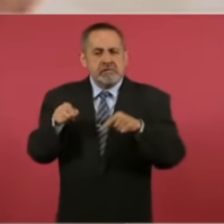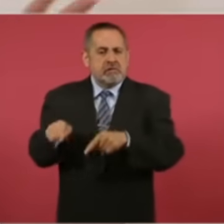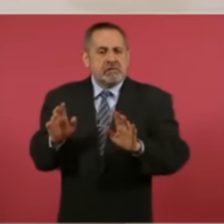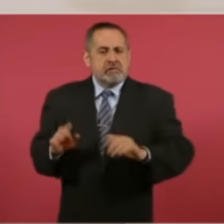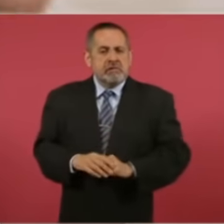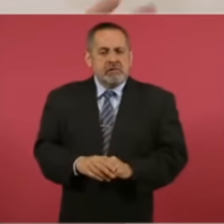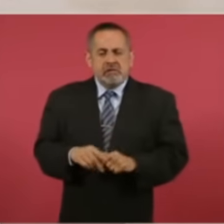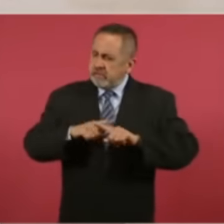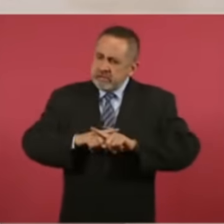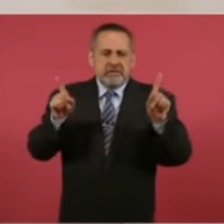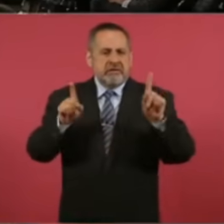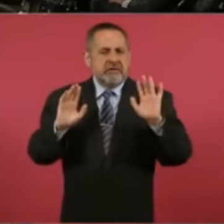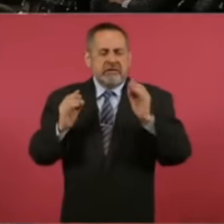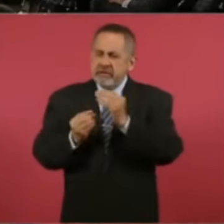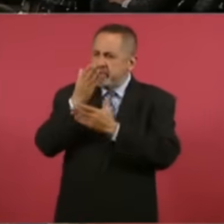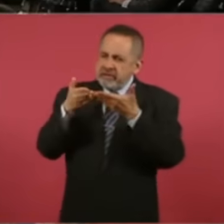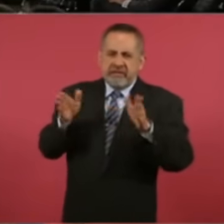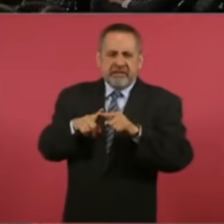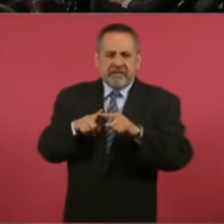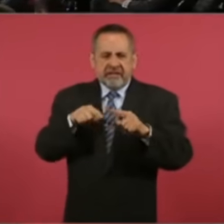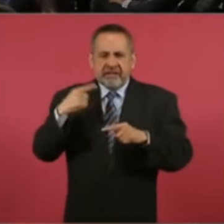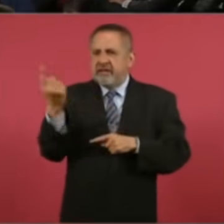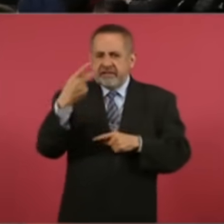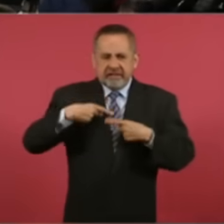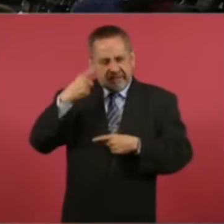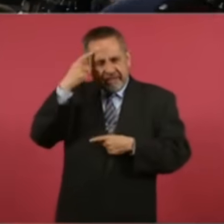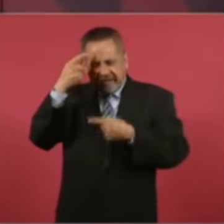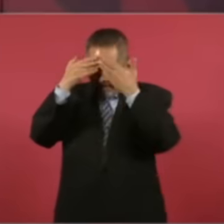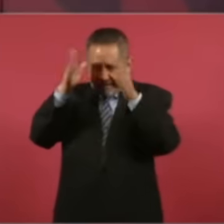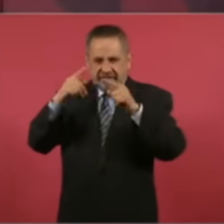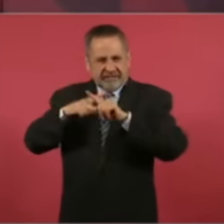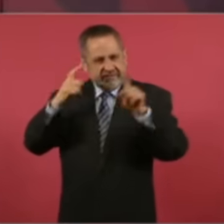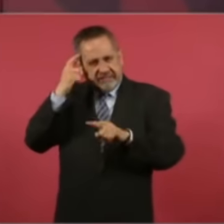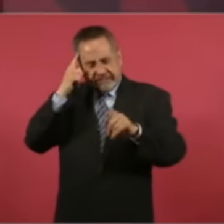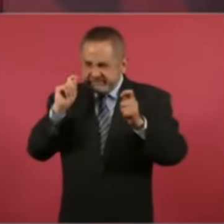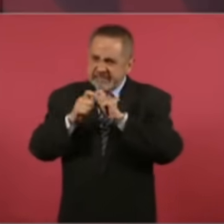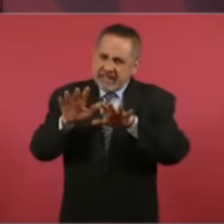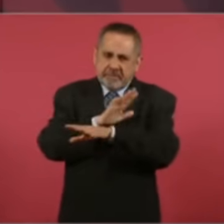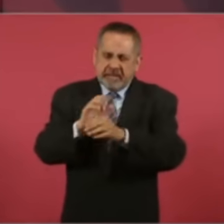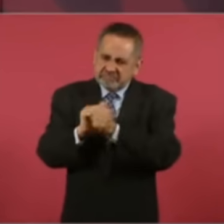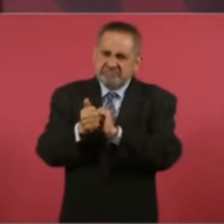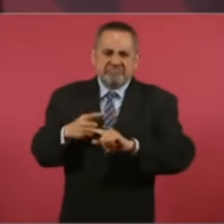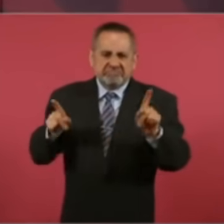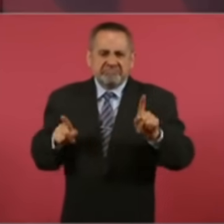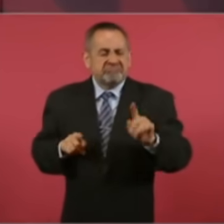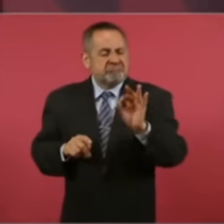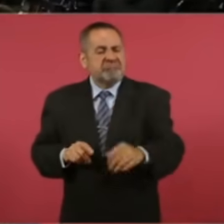Esto es otra cosa. Y ya cambió la mentalidad del pueblo. Y eso es lo más importante. Siempre lo digo.